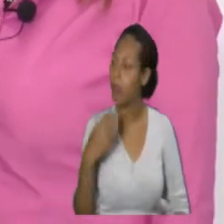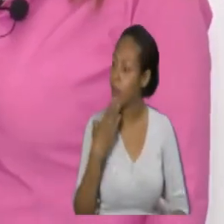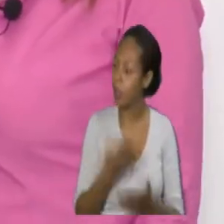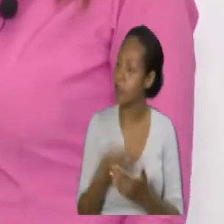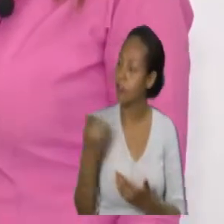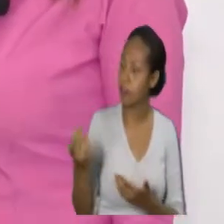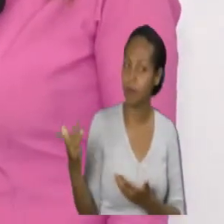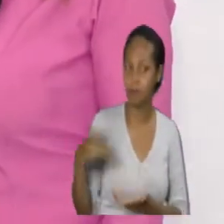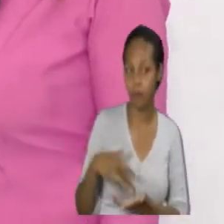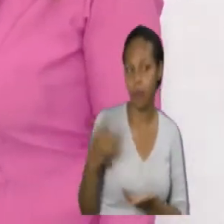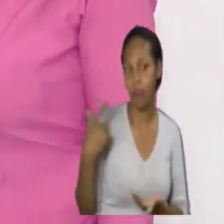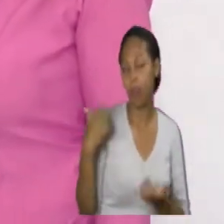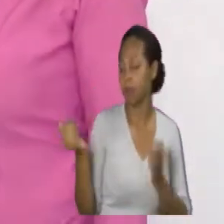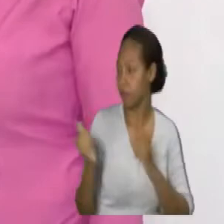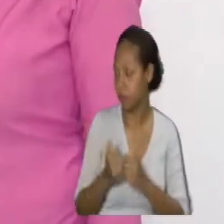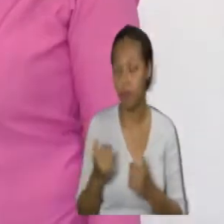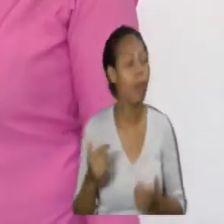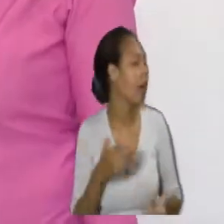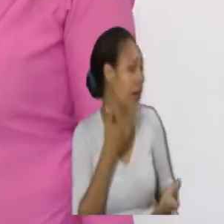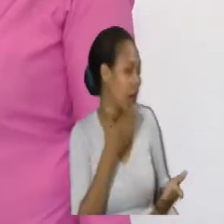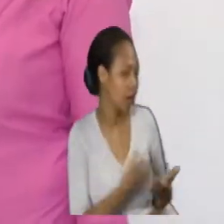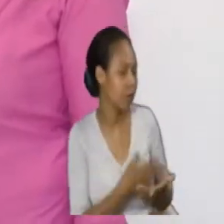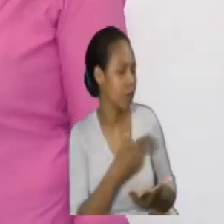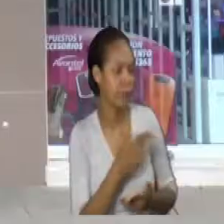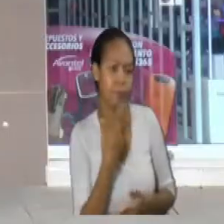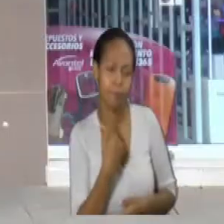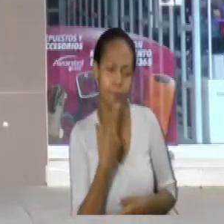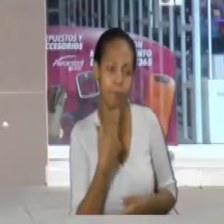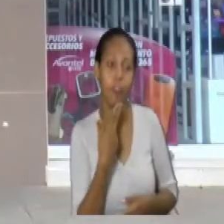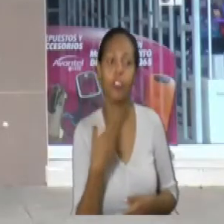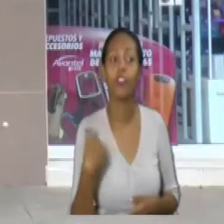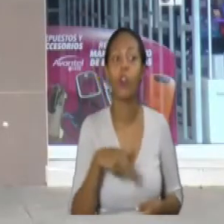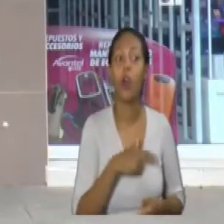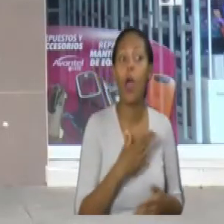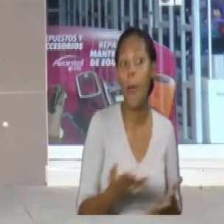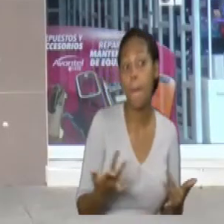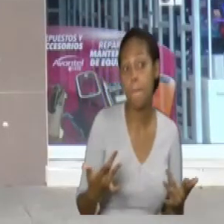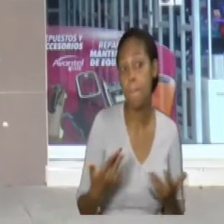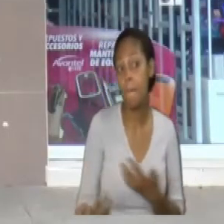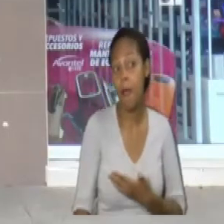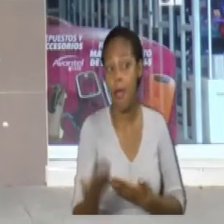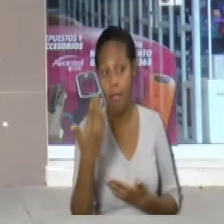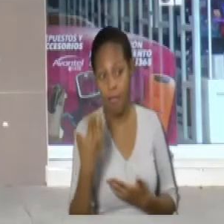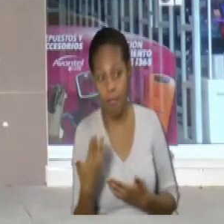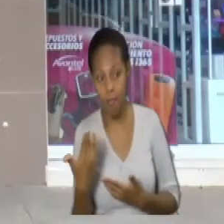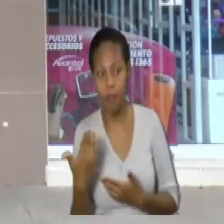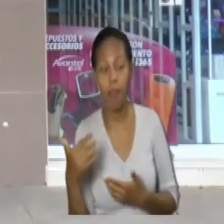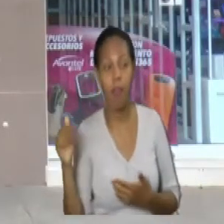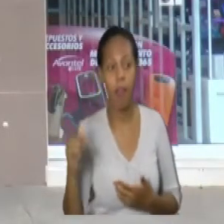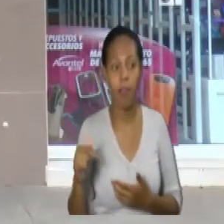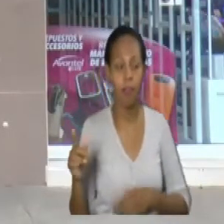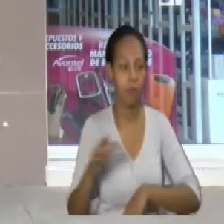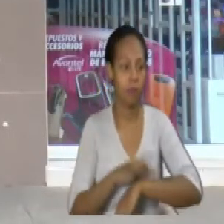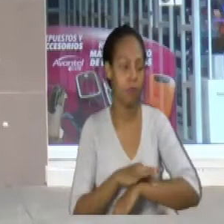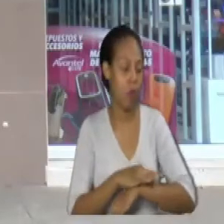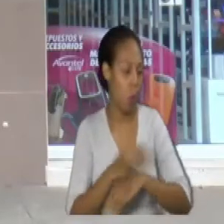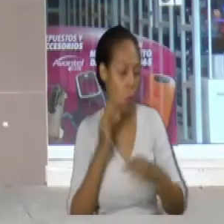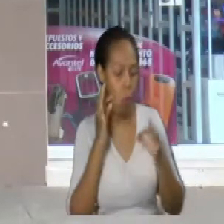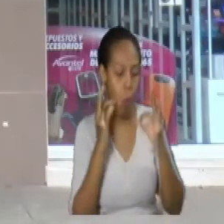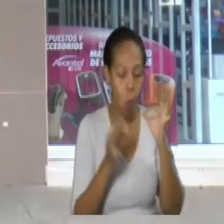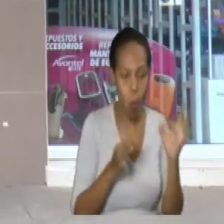Gracias, Jennifer. Igualmente a ti, muy formal. Los esperamos a todos acá en la tienda dermatológica. Tenemos un horario